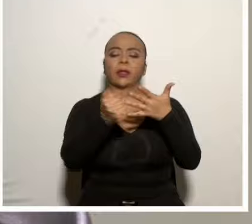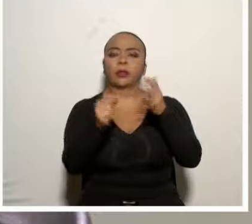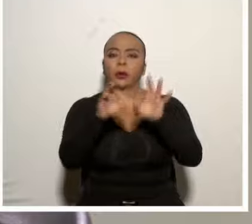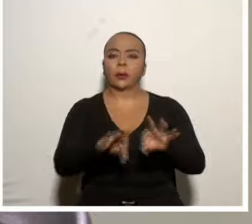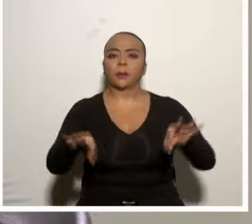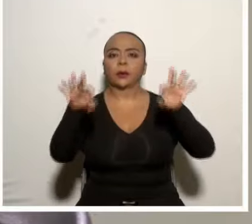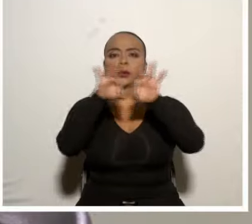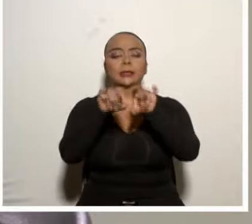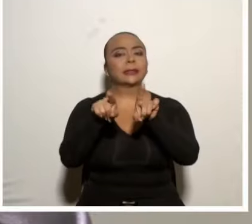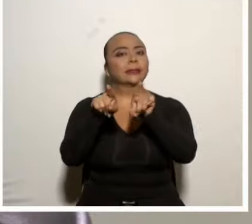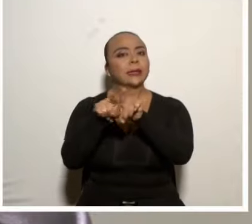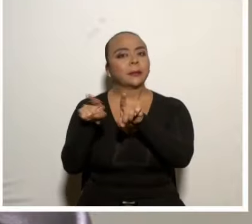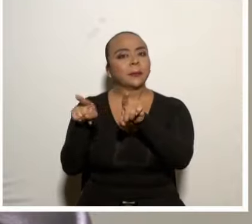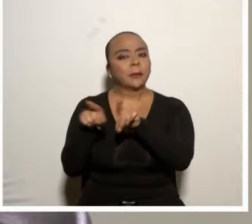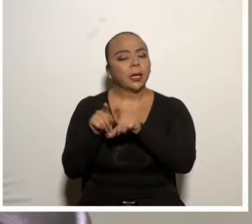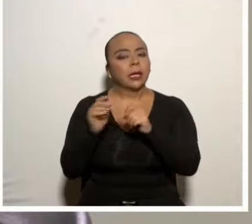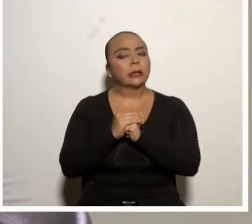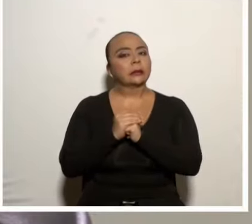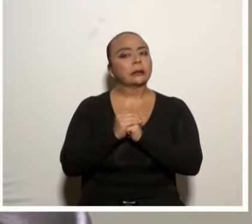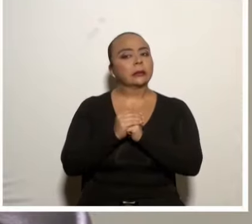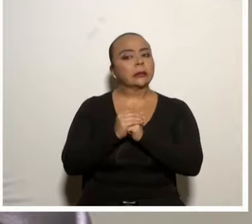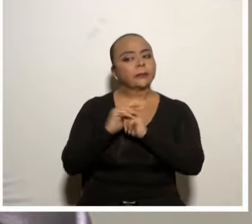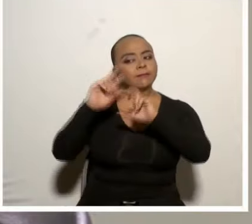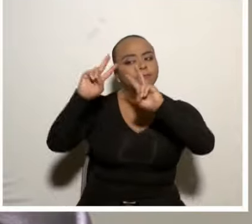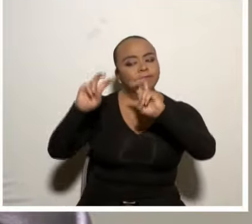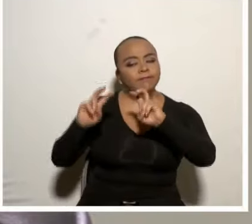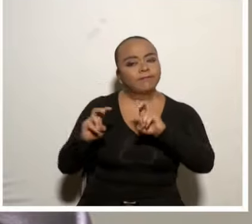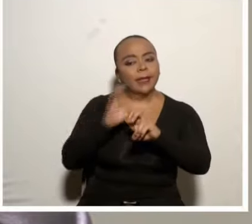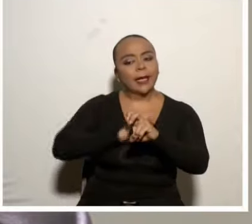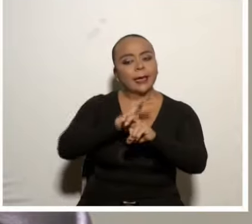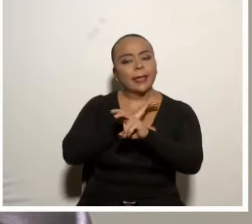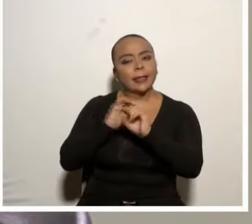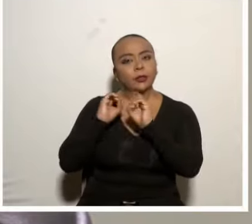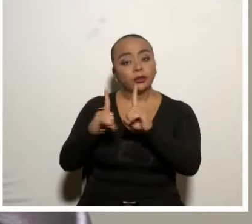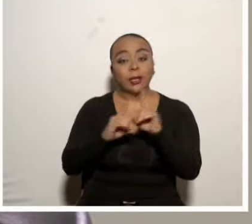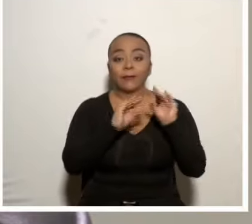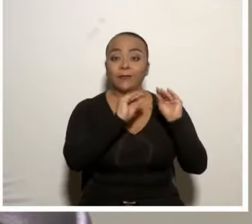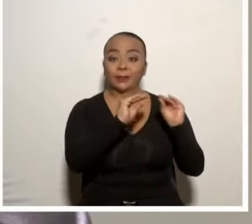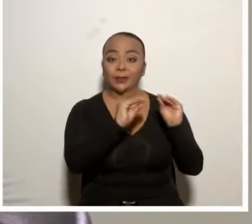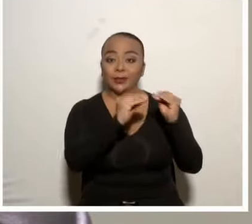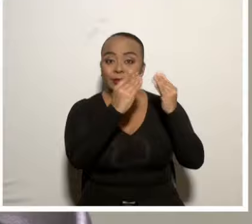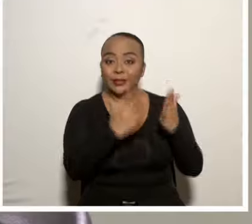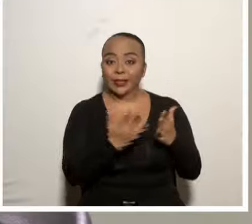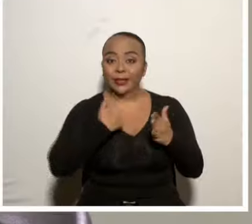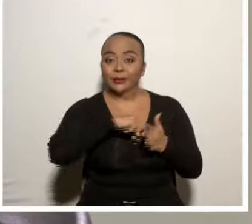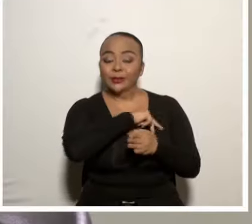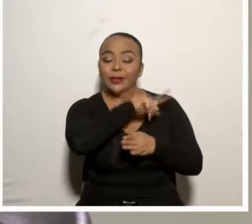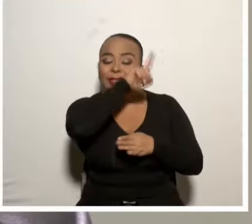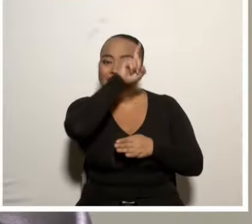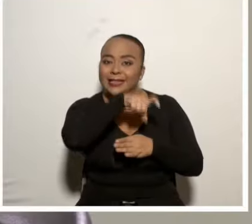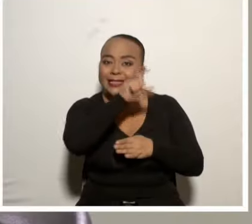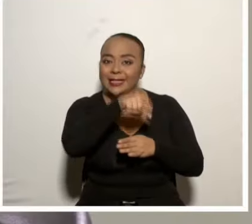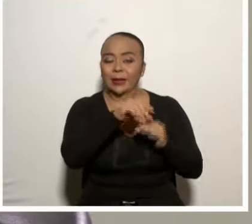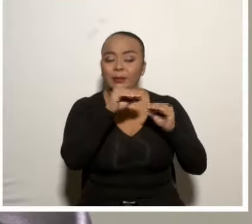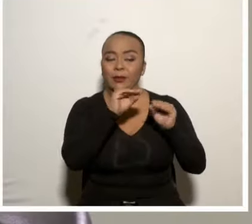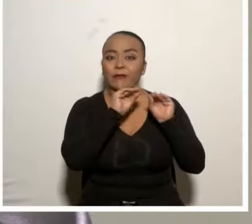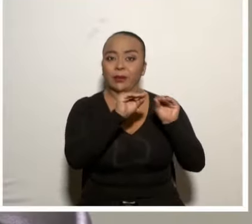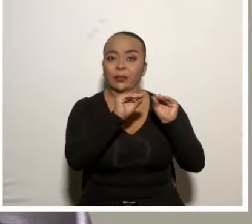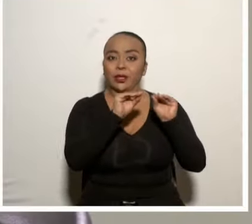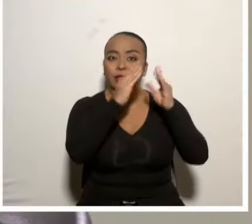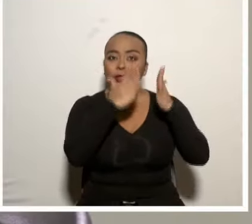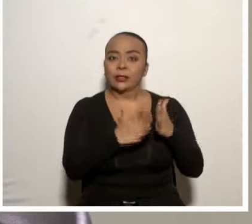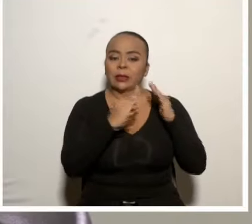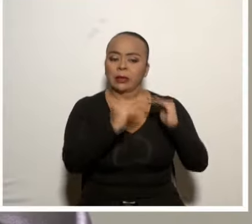que también mide la calidad de la educación es la formación docente. Nosotros necesitamos que la formación docente sea de